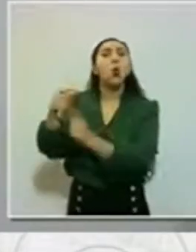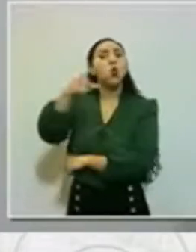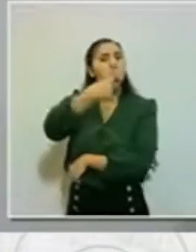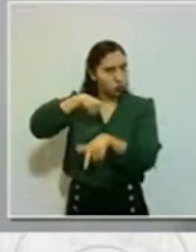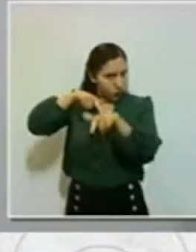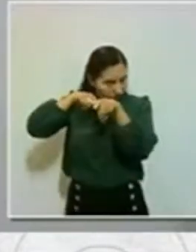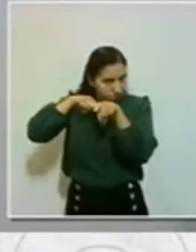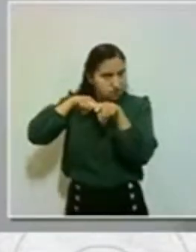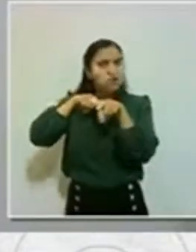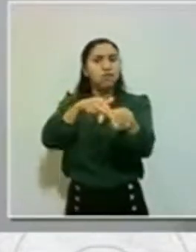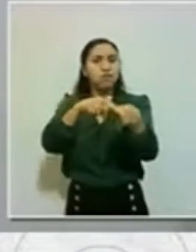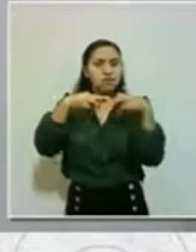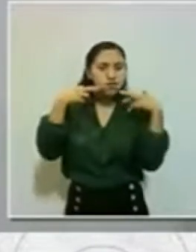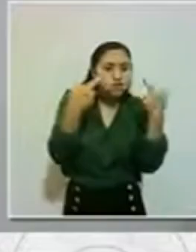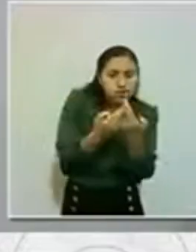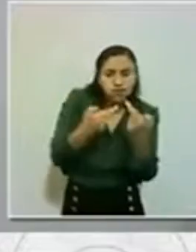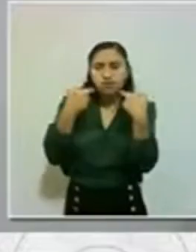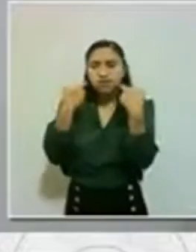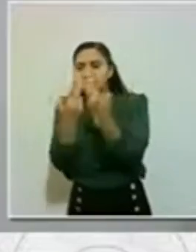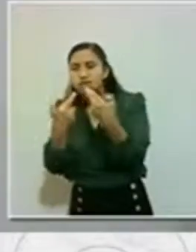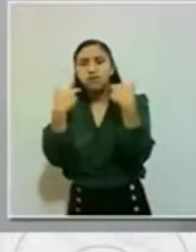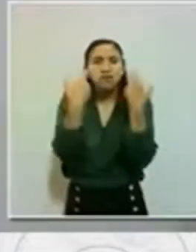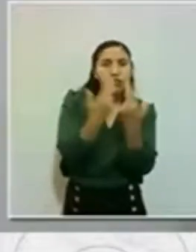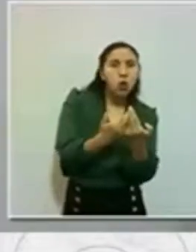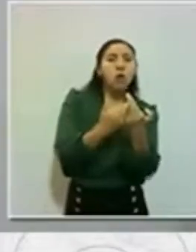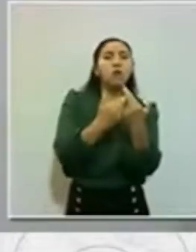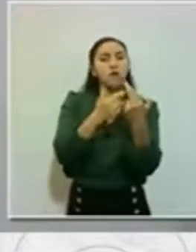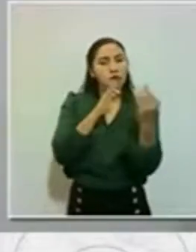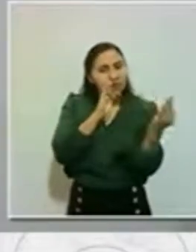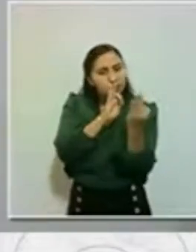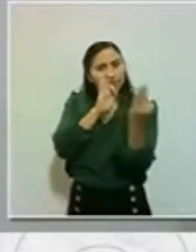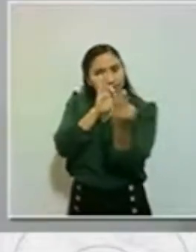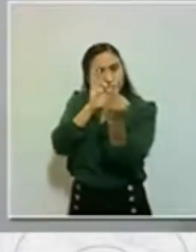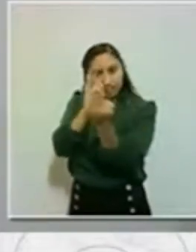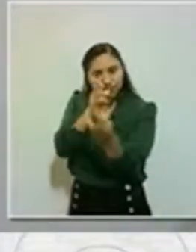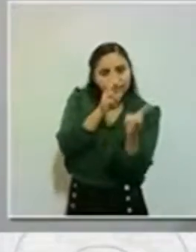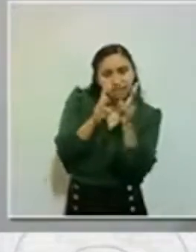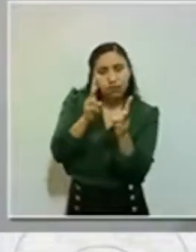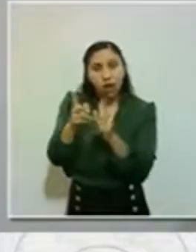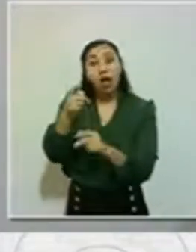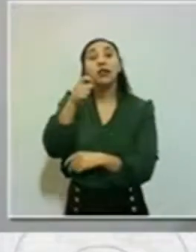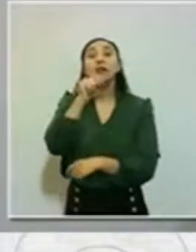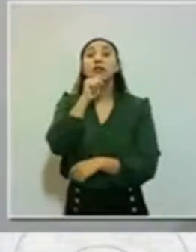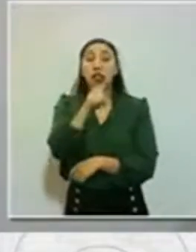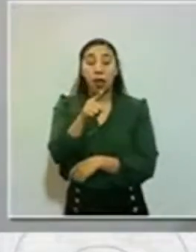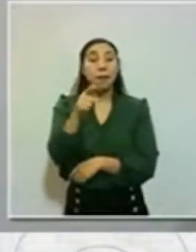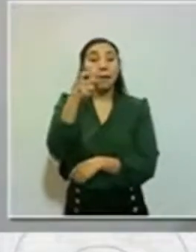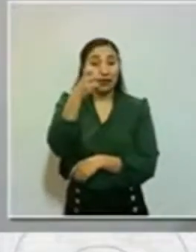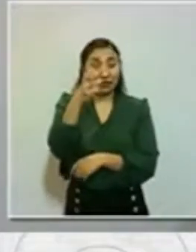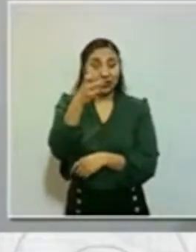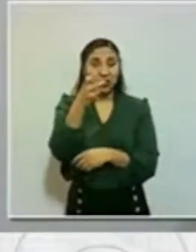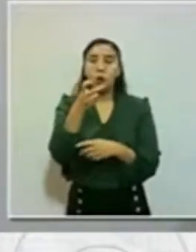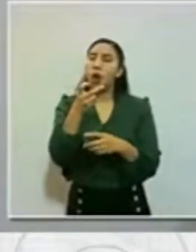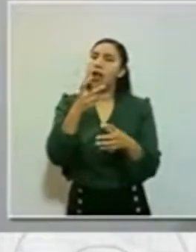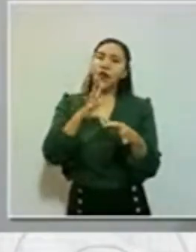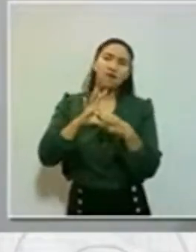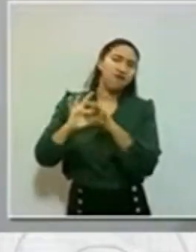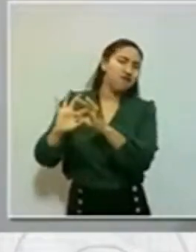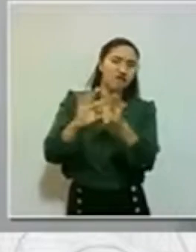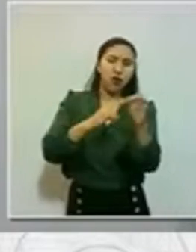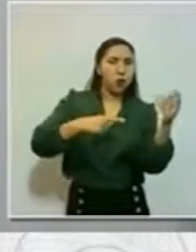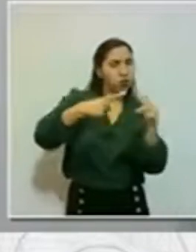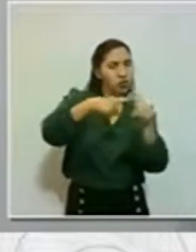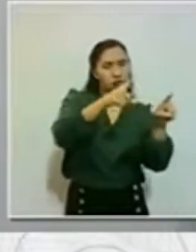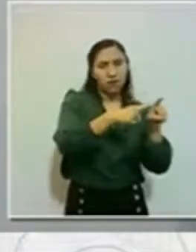vamos a seguir construyendo. La implementación tomará en cuenta, integrará a los sectores